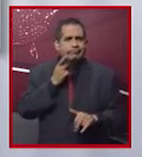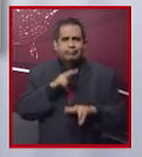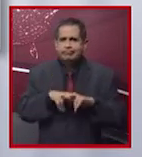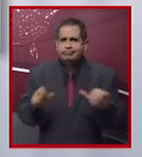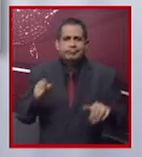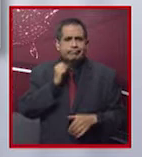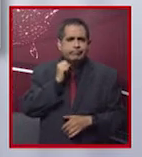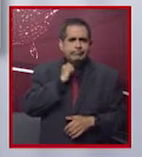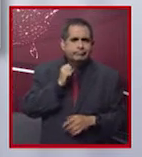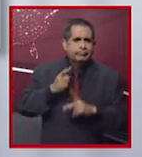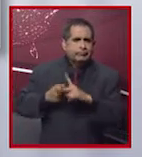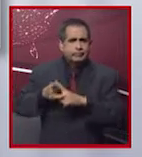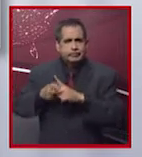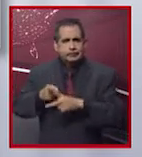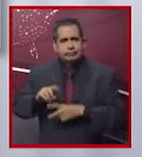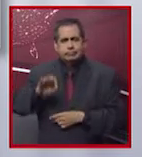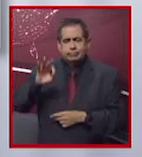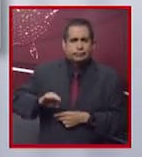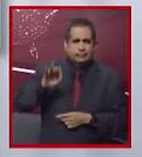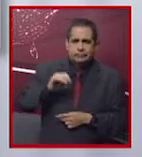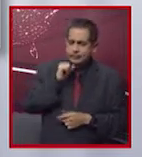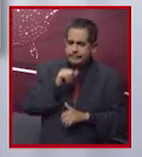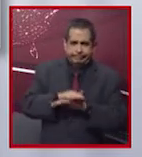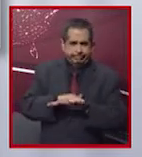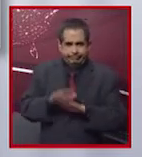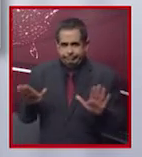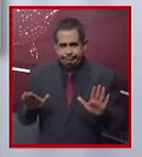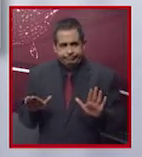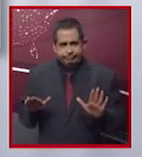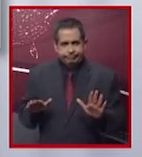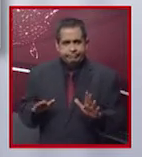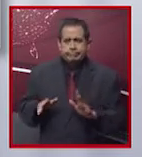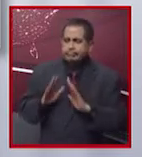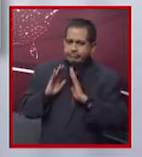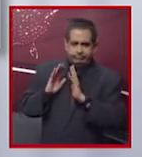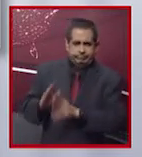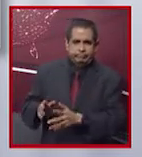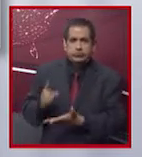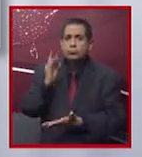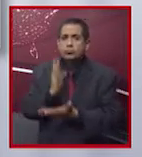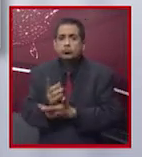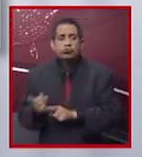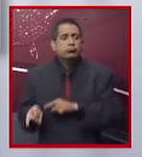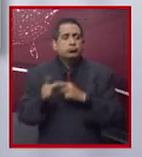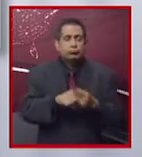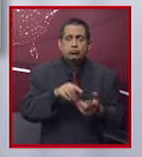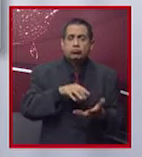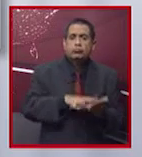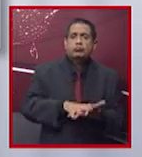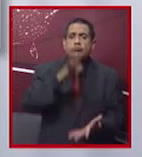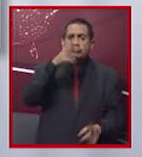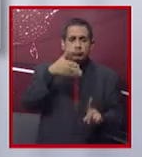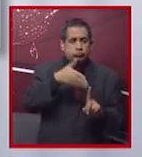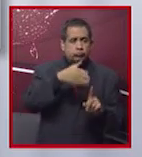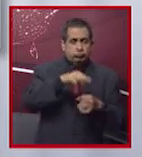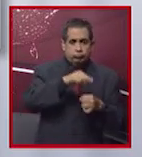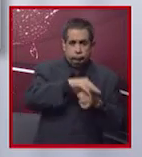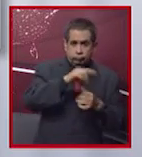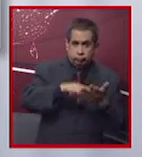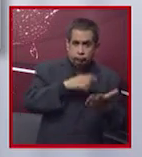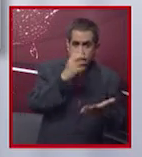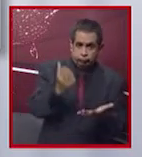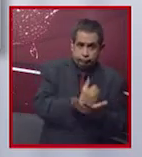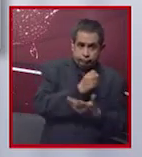ni senadores por el principio de representación proporcional y se quedarían únicamente con los ganados por el principio de mayoría relativa,